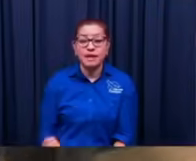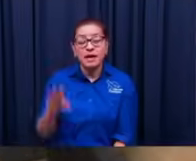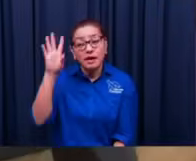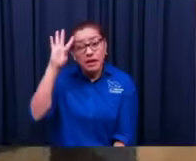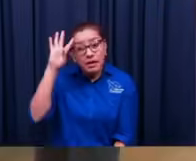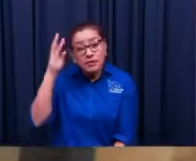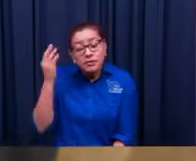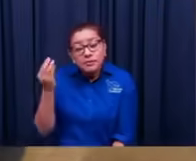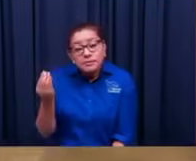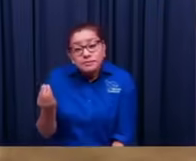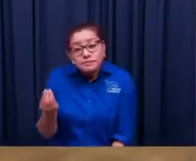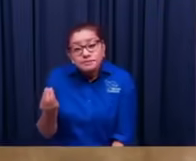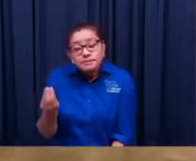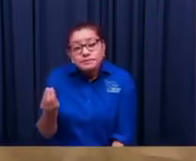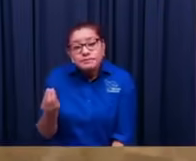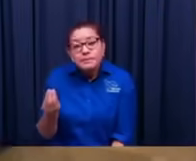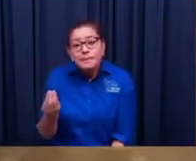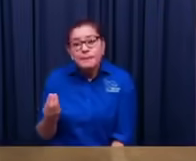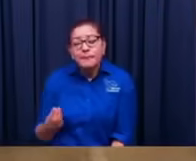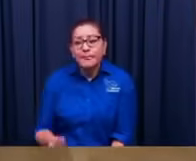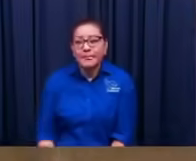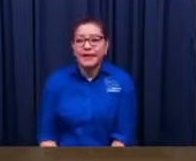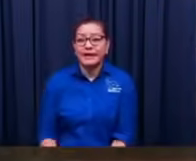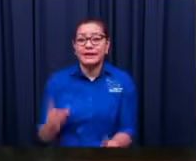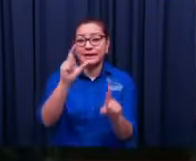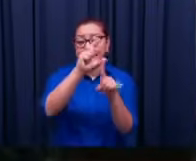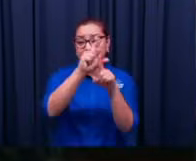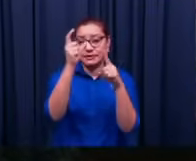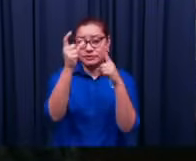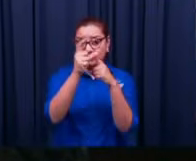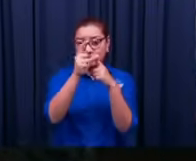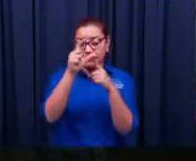Porque en la cultura nuestra,